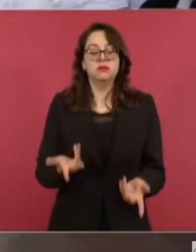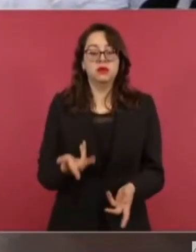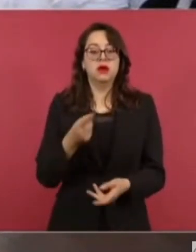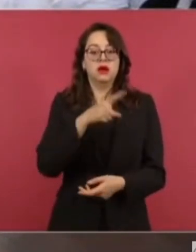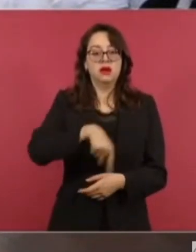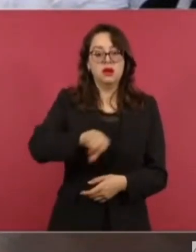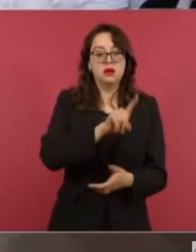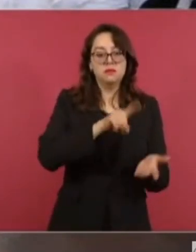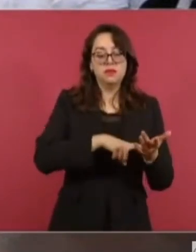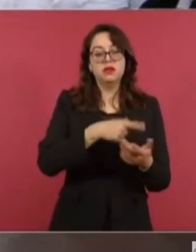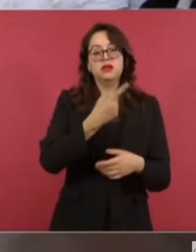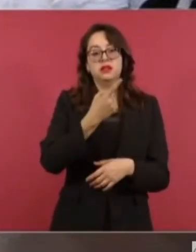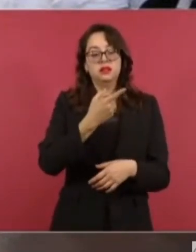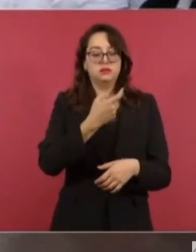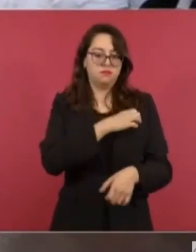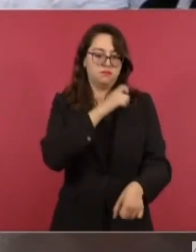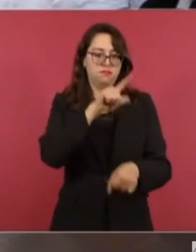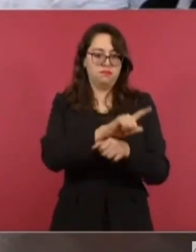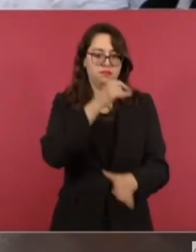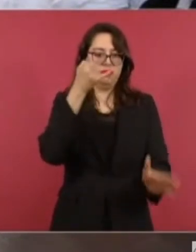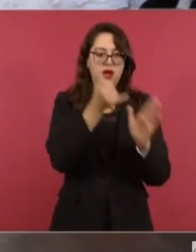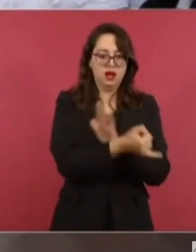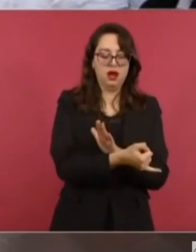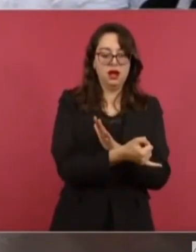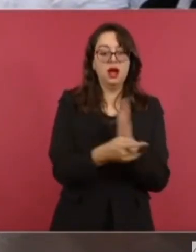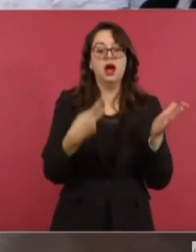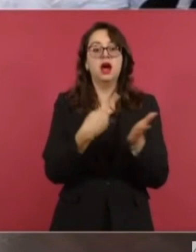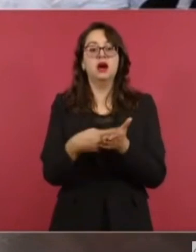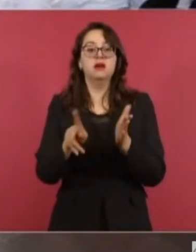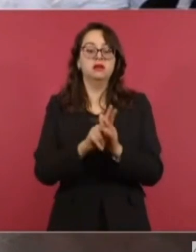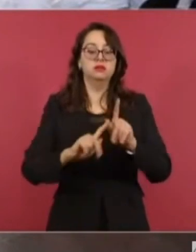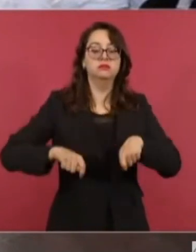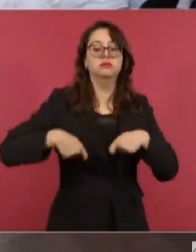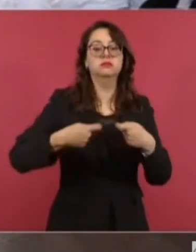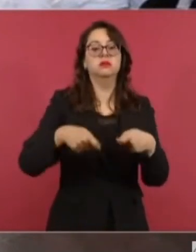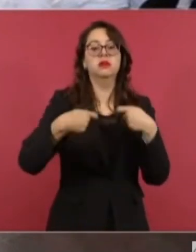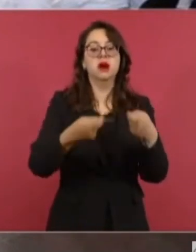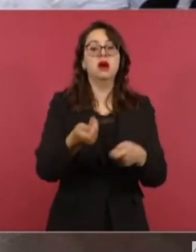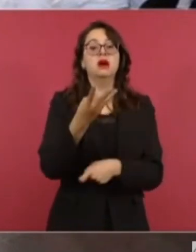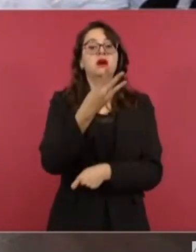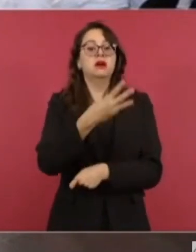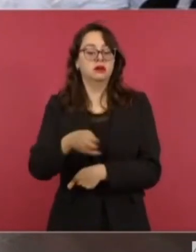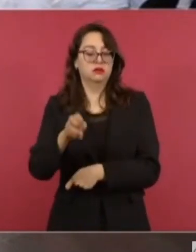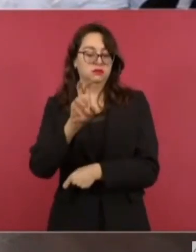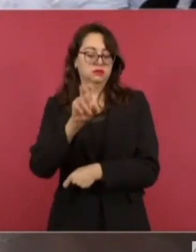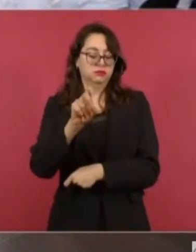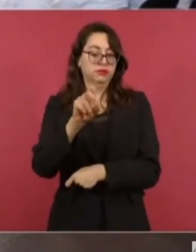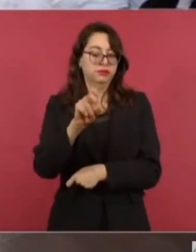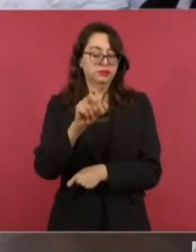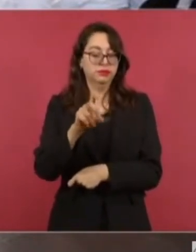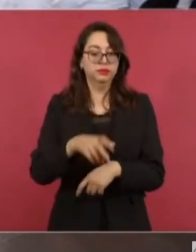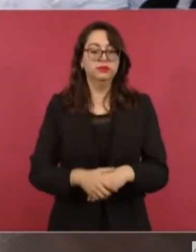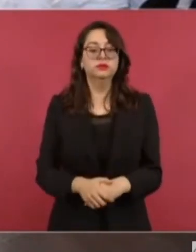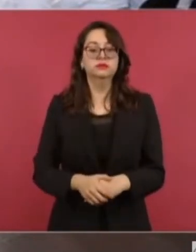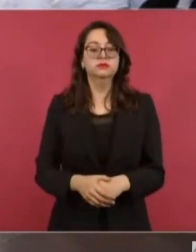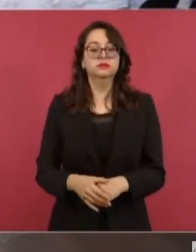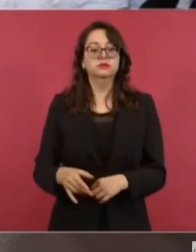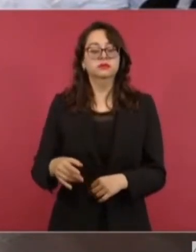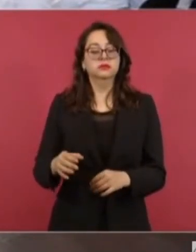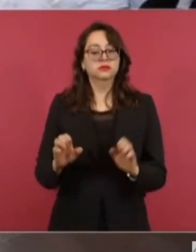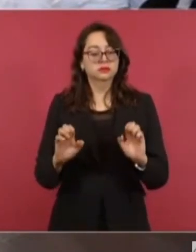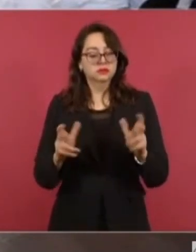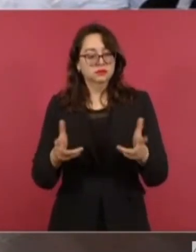especialistas. Estamos en el proceso de basificación de 430 trabajadores de la salud. En el caso de